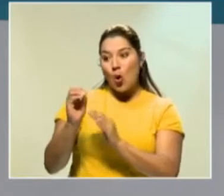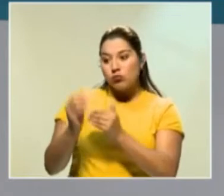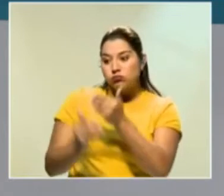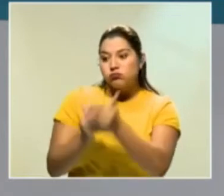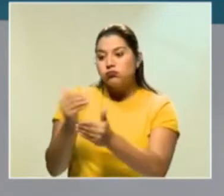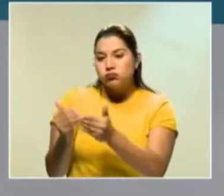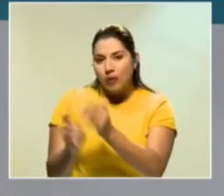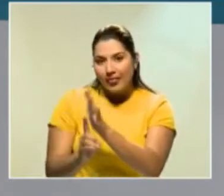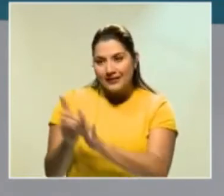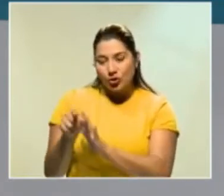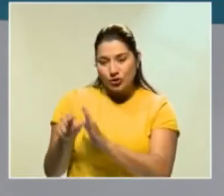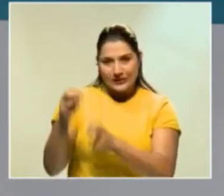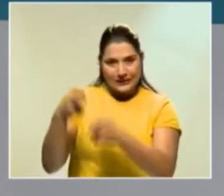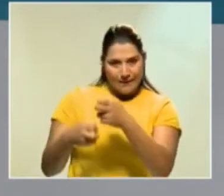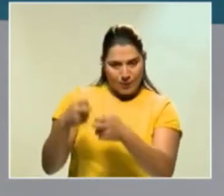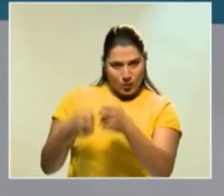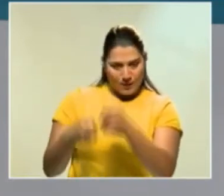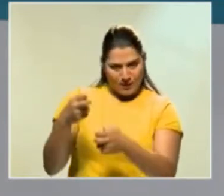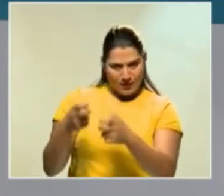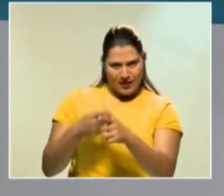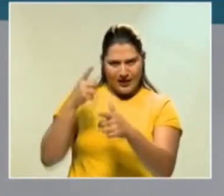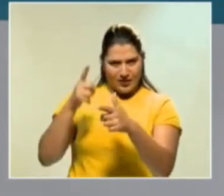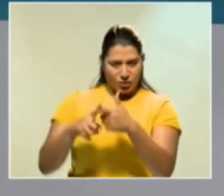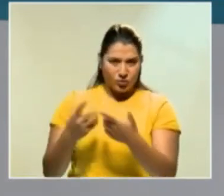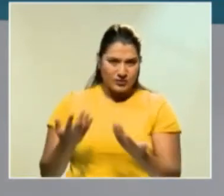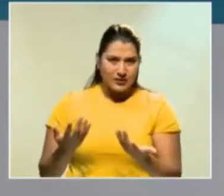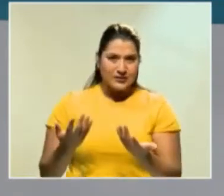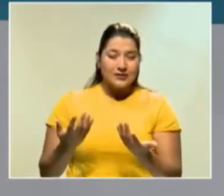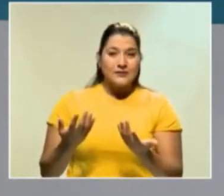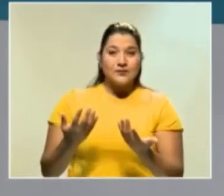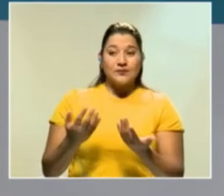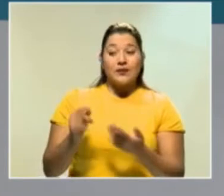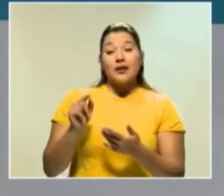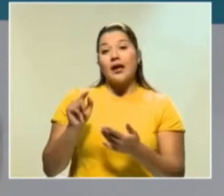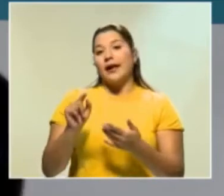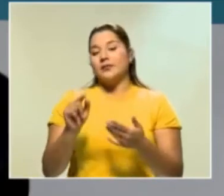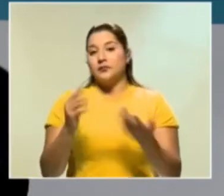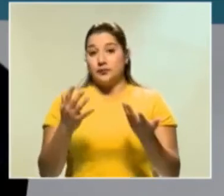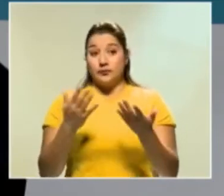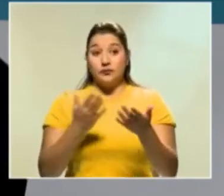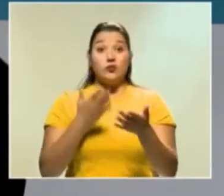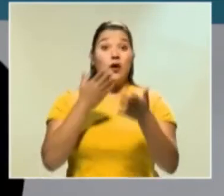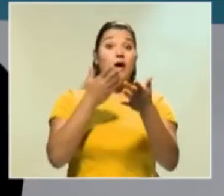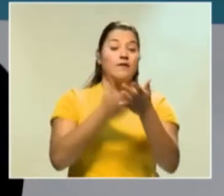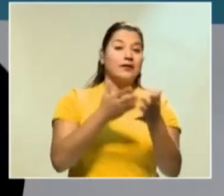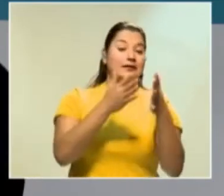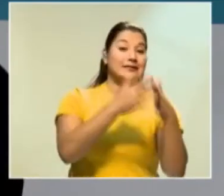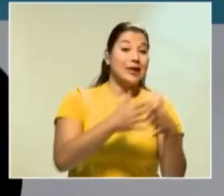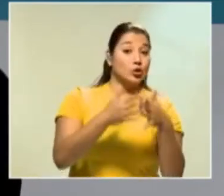que esto le aporta a quienes venden petróleo, tanto a Estados Unidos como a Irán?